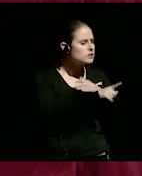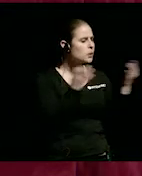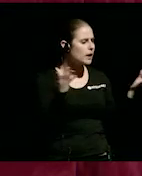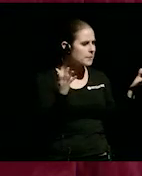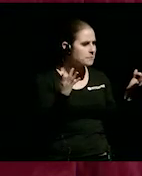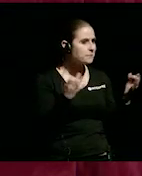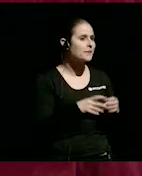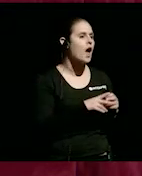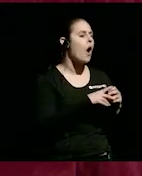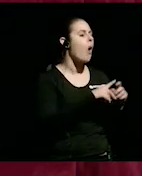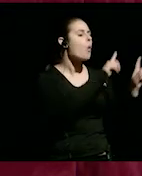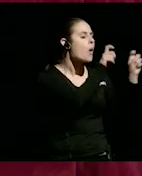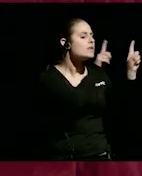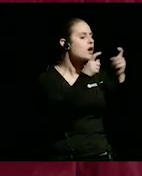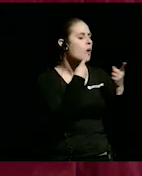distintas cuestiones